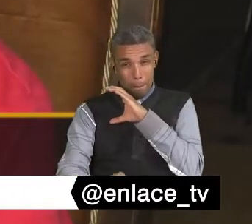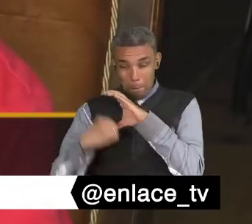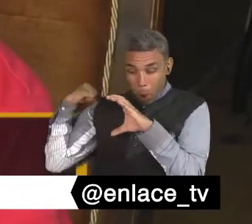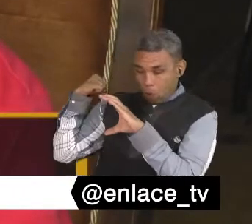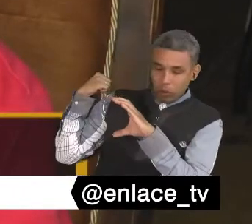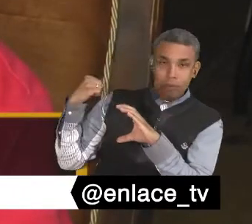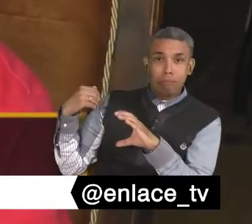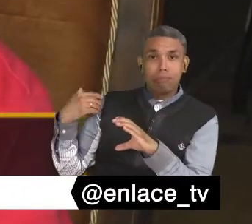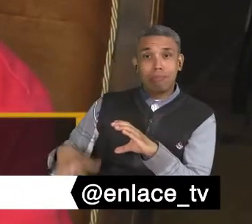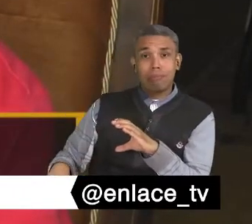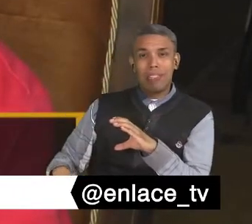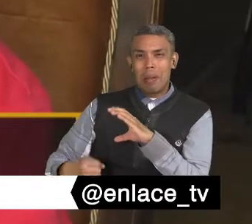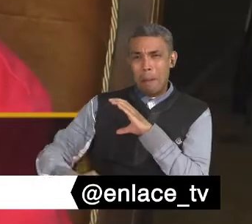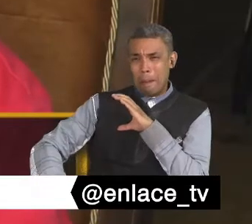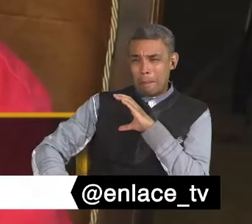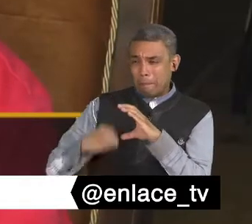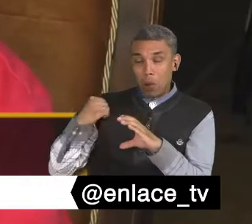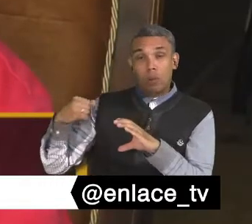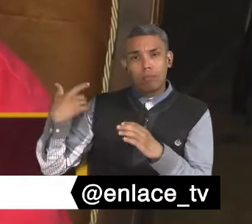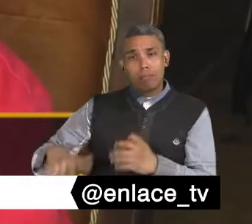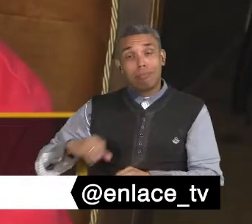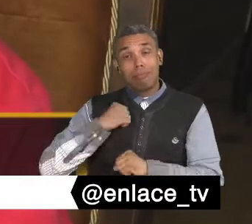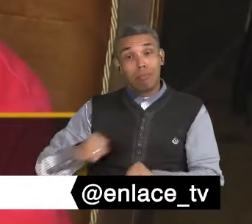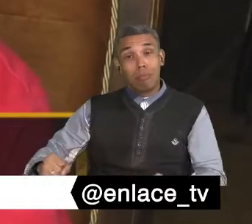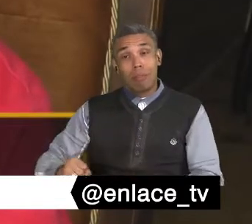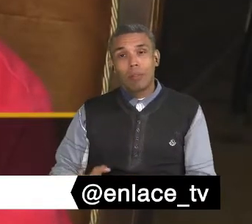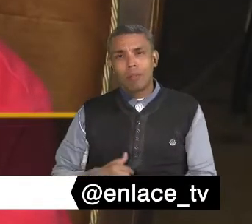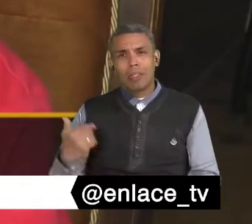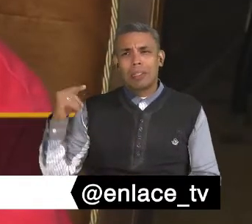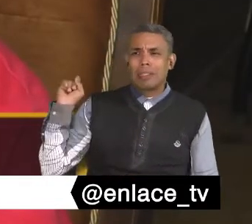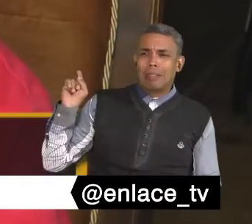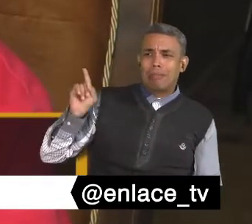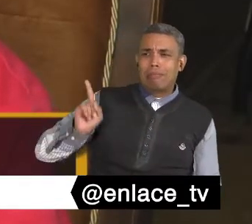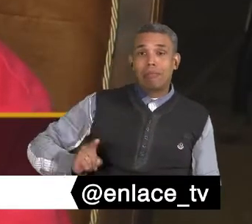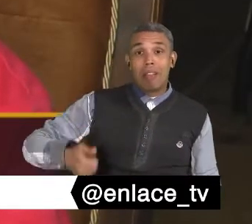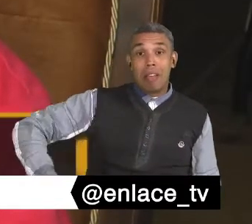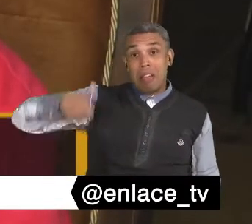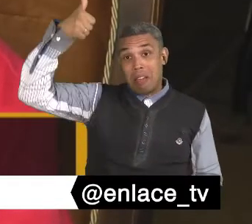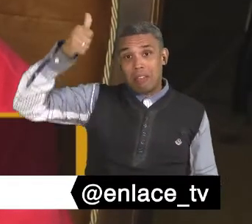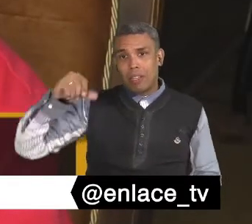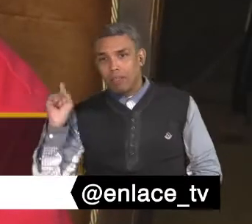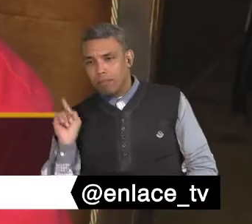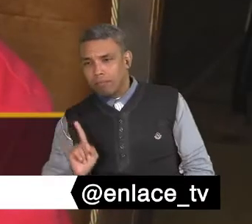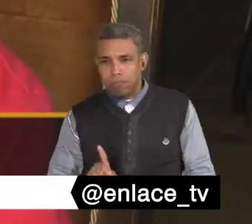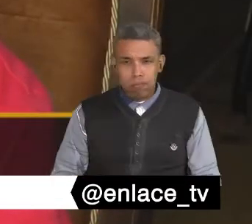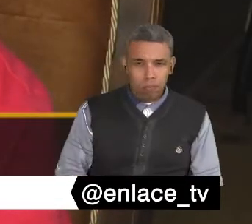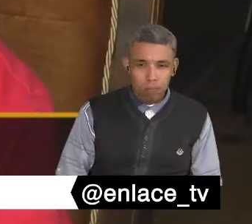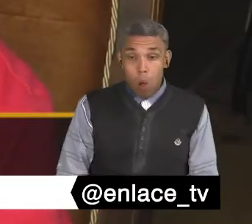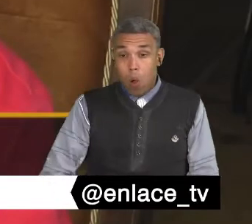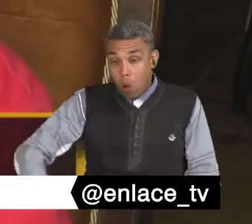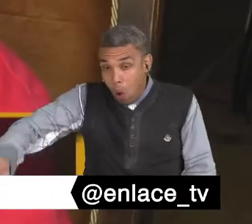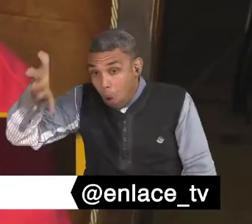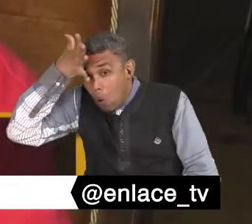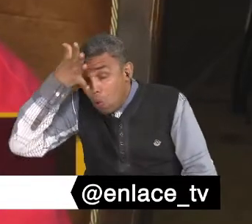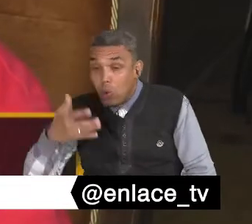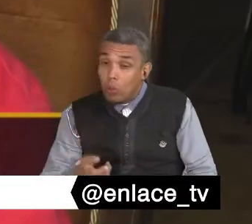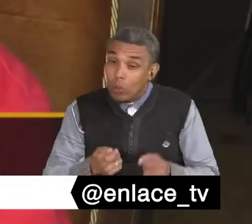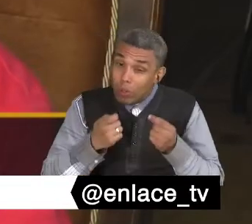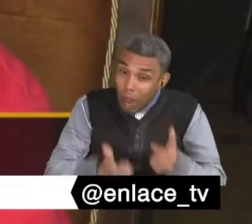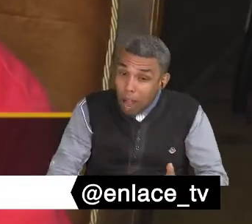el gerente del Casabe, dijo: oh, ustedes, ¿por qué casi se matan? Vamos a traer la